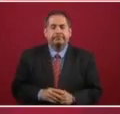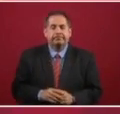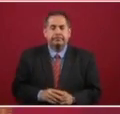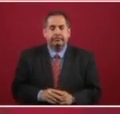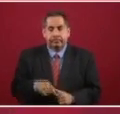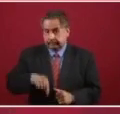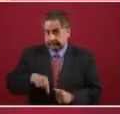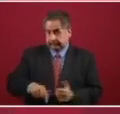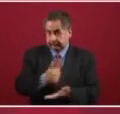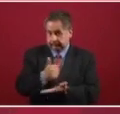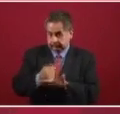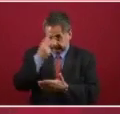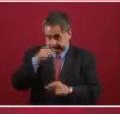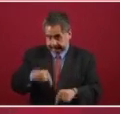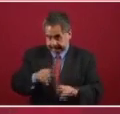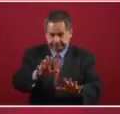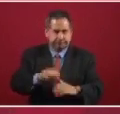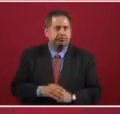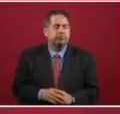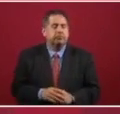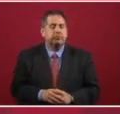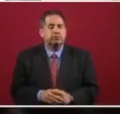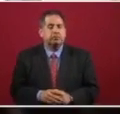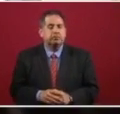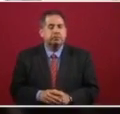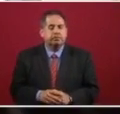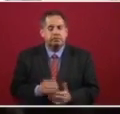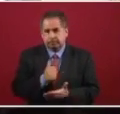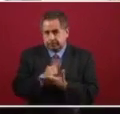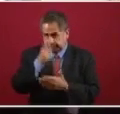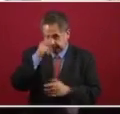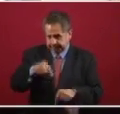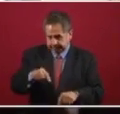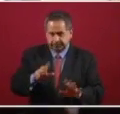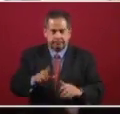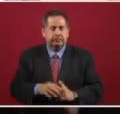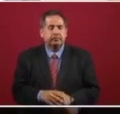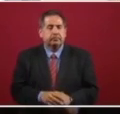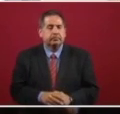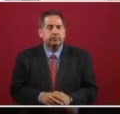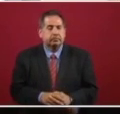Aquí en la ciudad, de México.